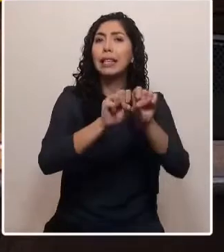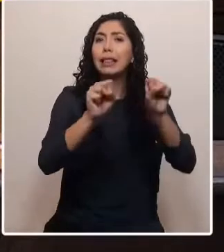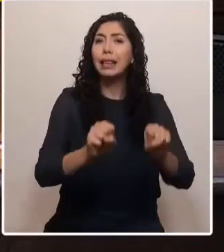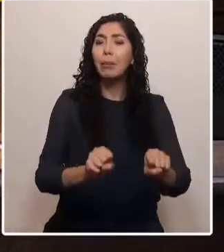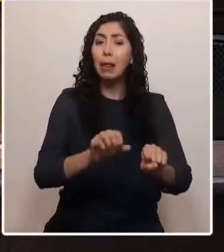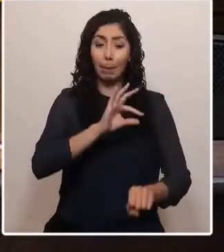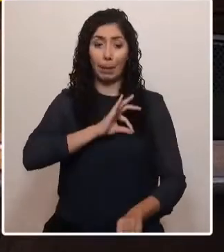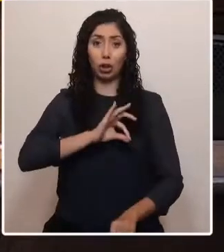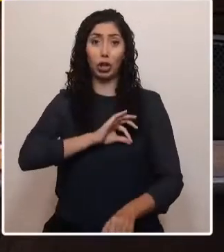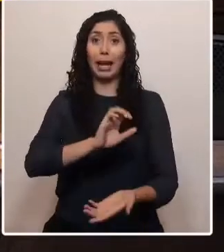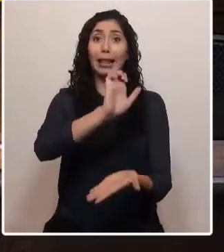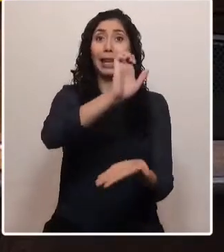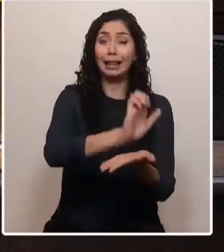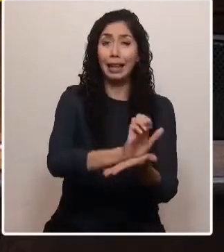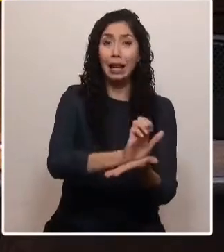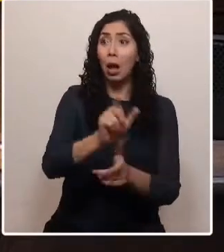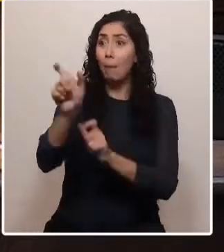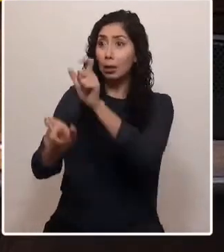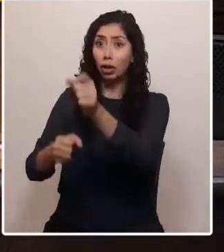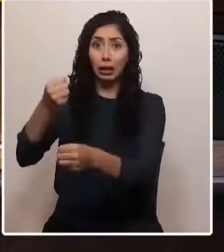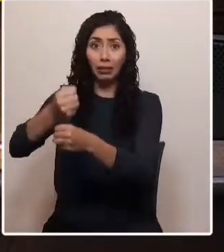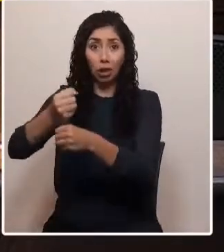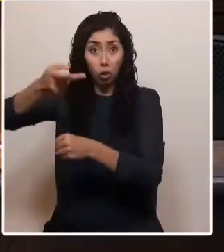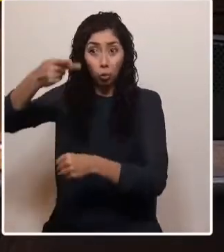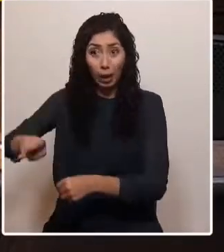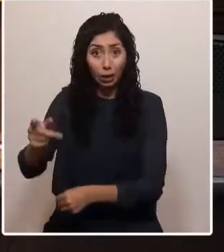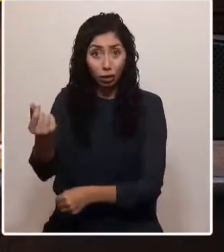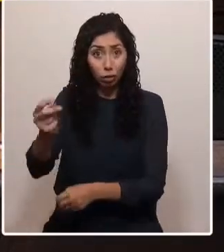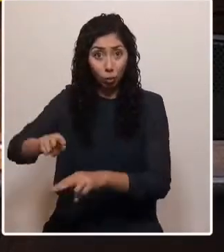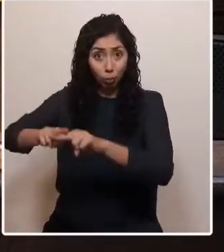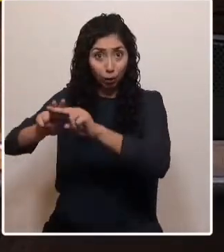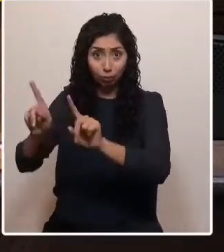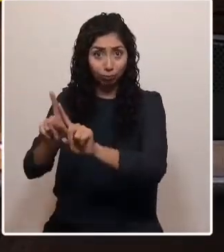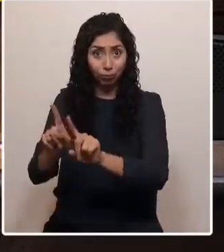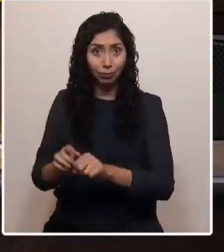los trabajadores ya no serán más dueños de sus ahorros.